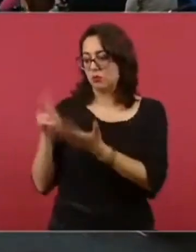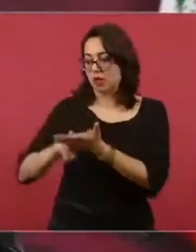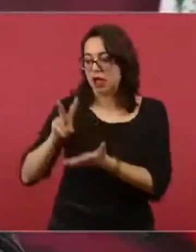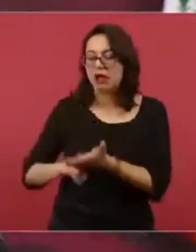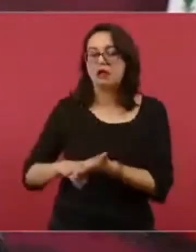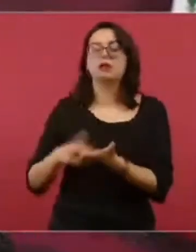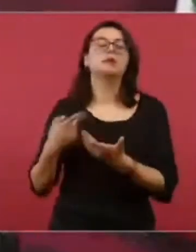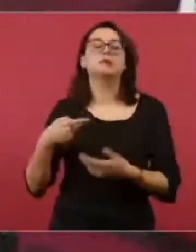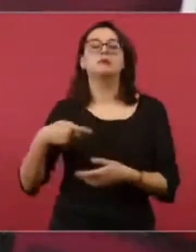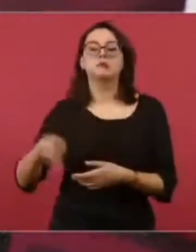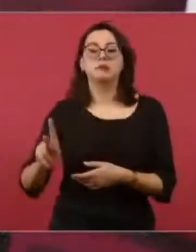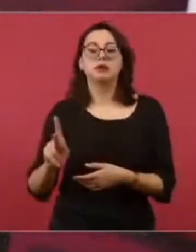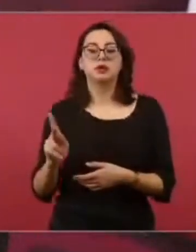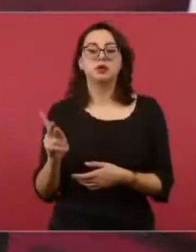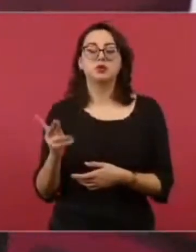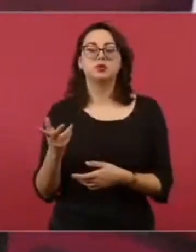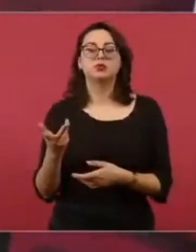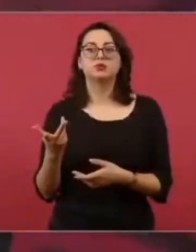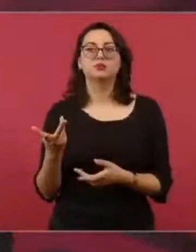tienes